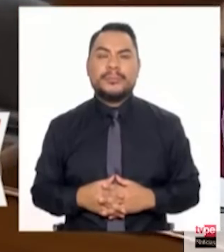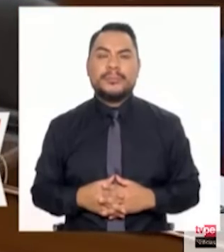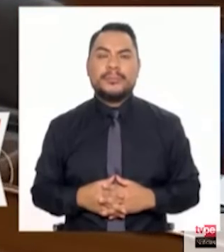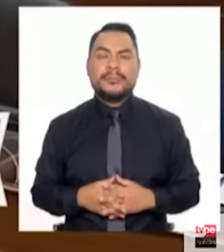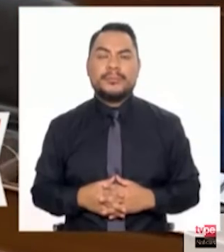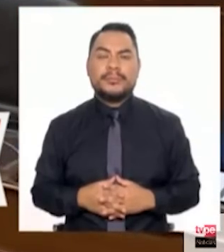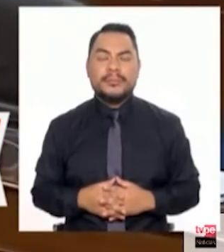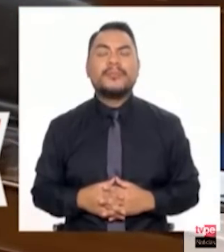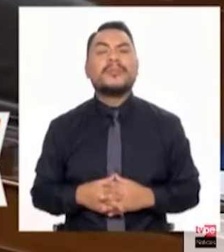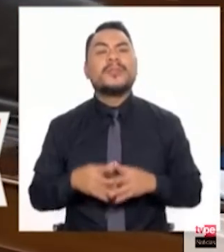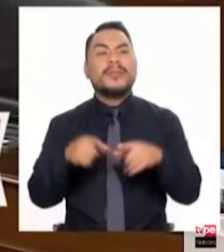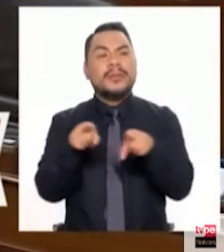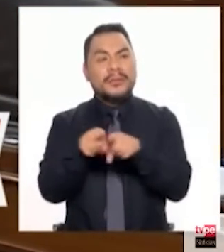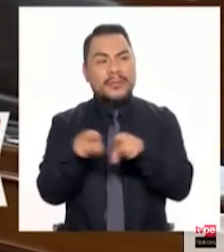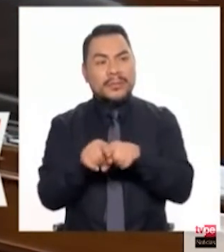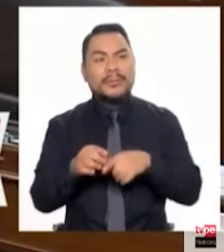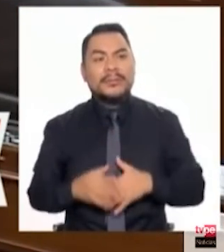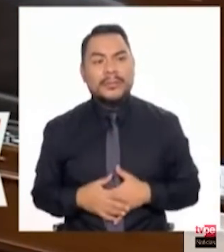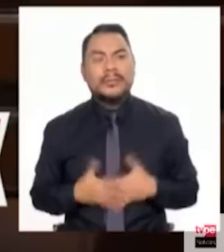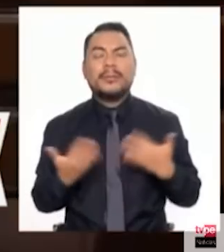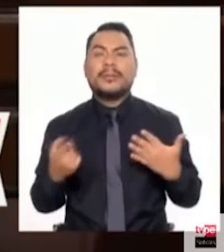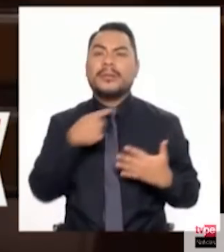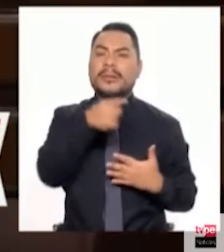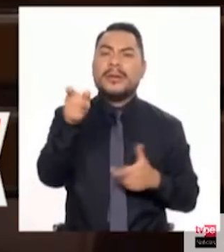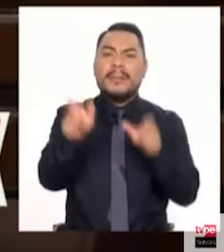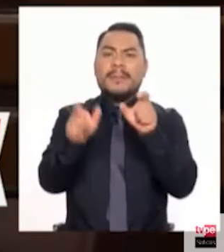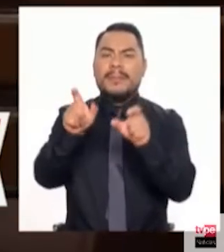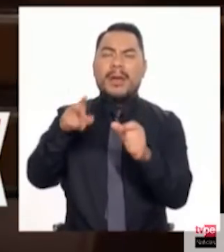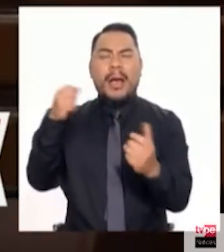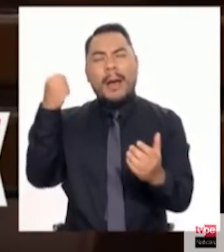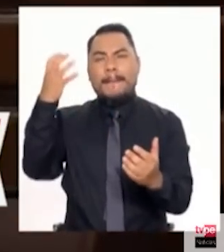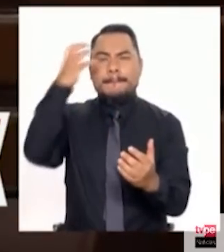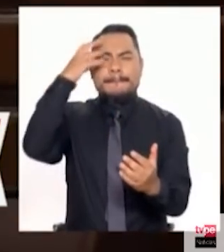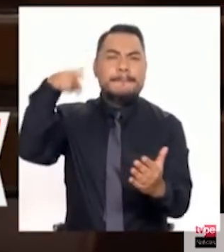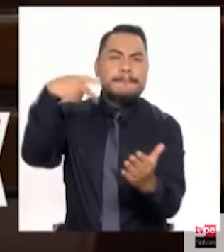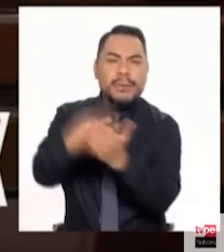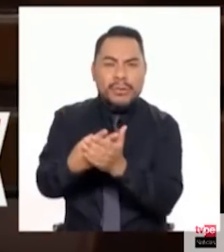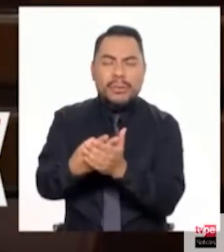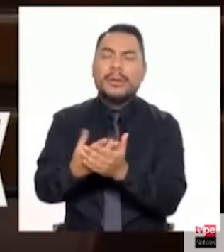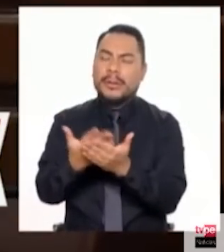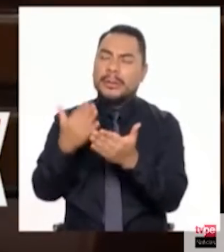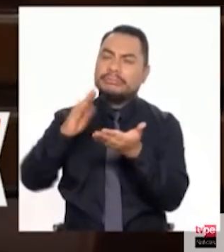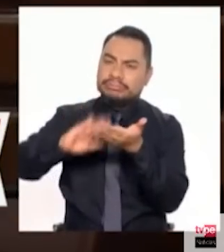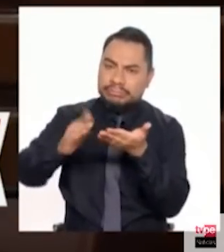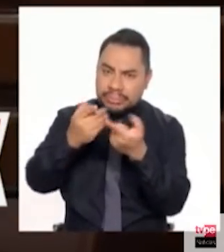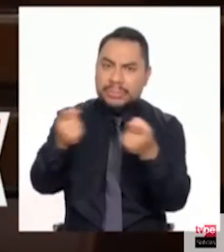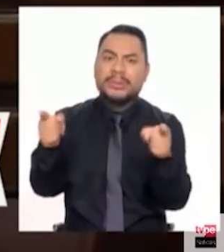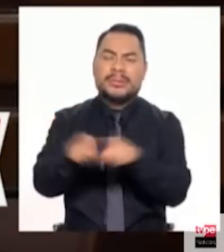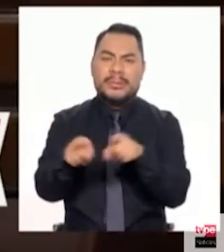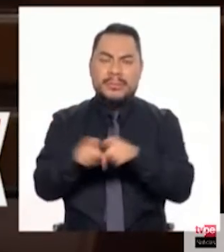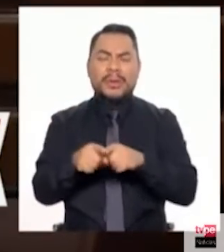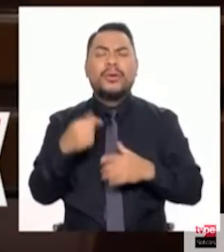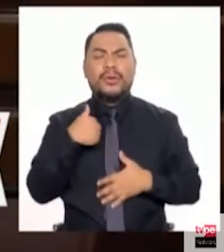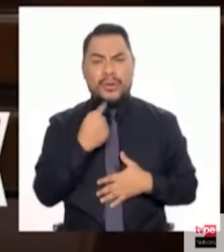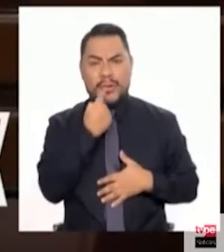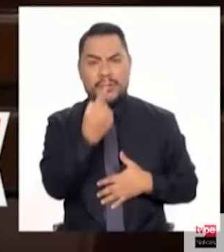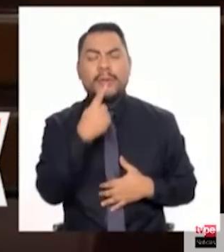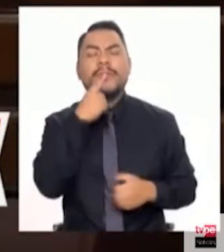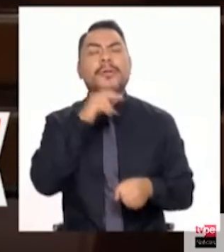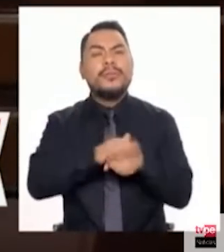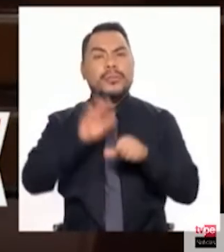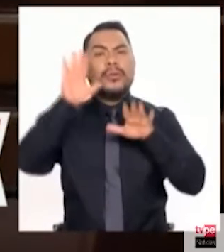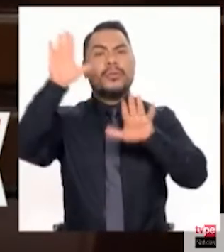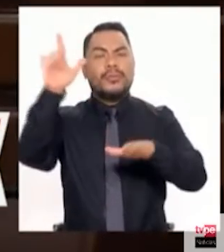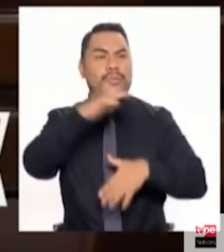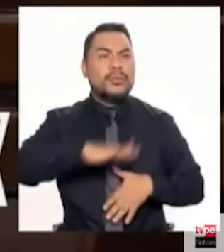y también a los heridos y mantengo mi compromiso junto a los